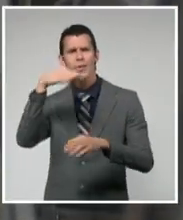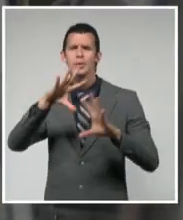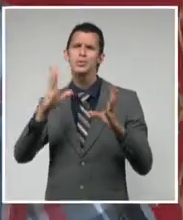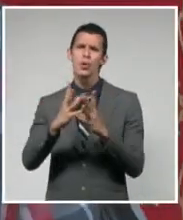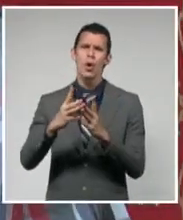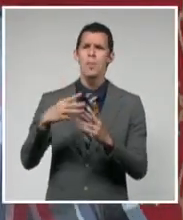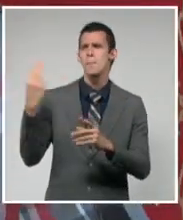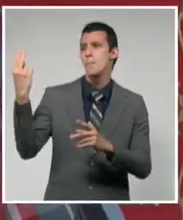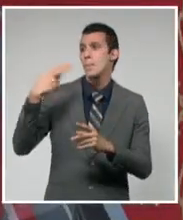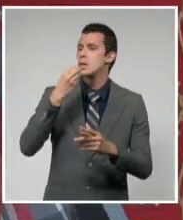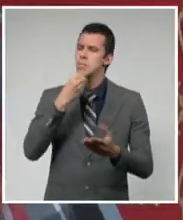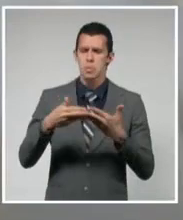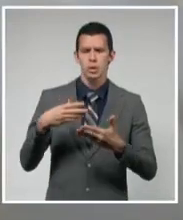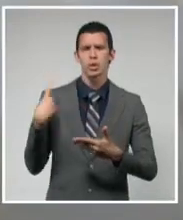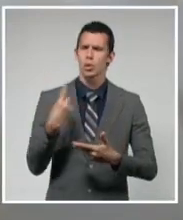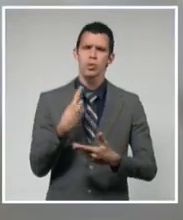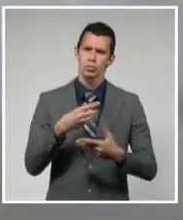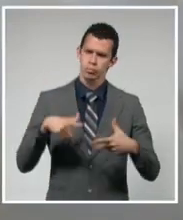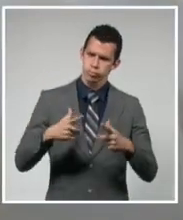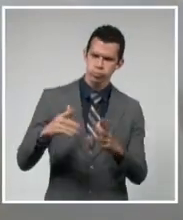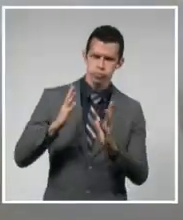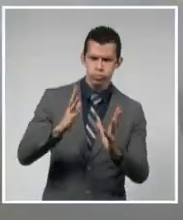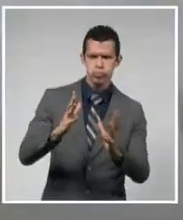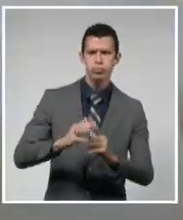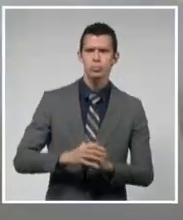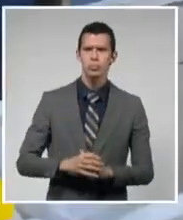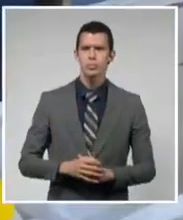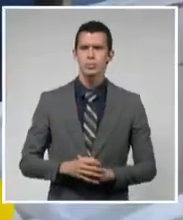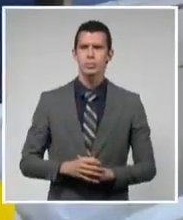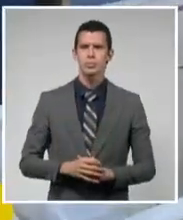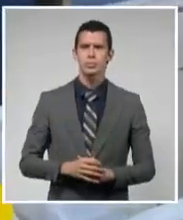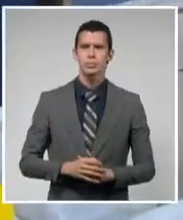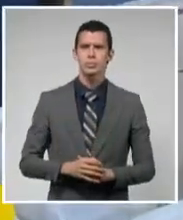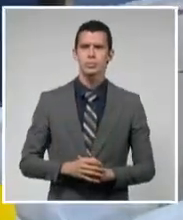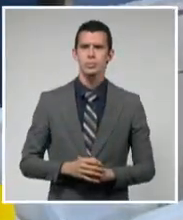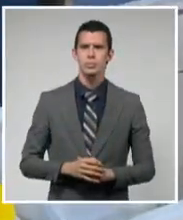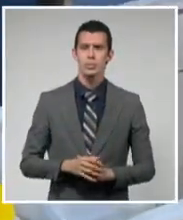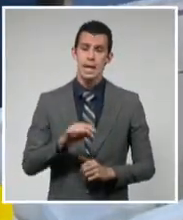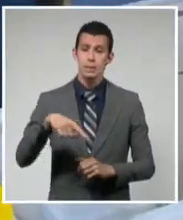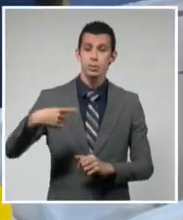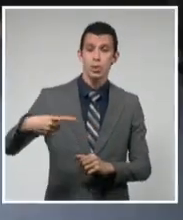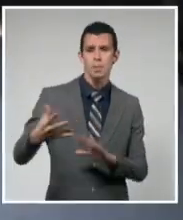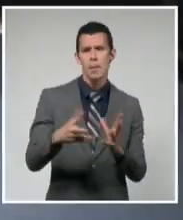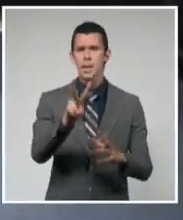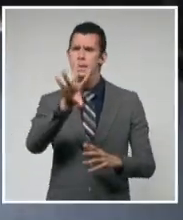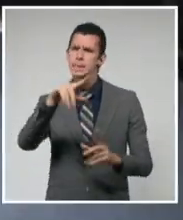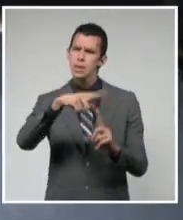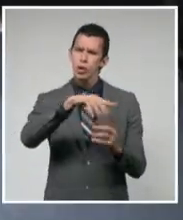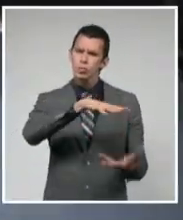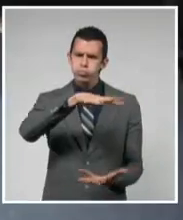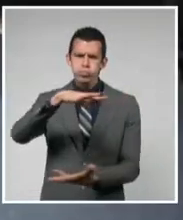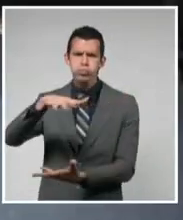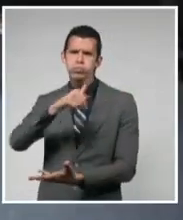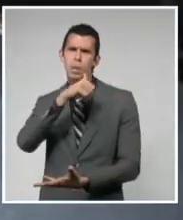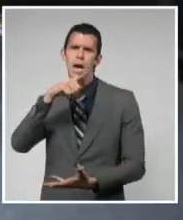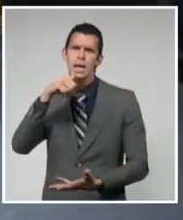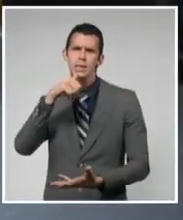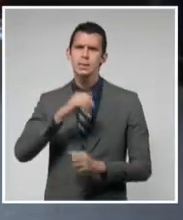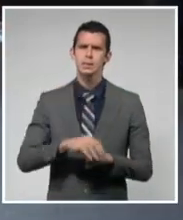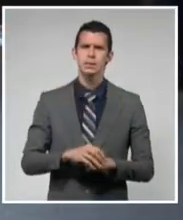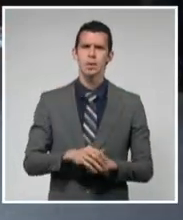asigne en esa dirección está un trabajo en esta web se envasan a diario unas 25 toneladas de aceite en pomos de